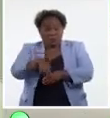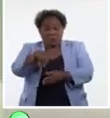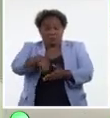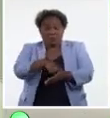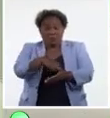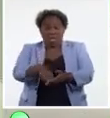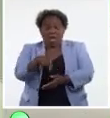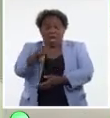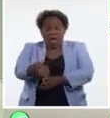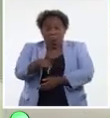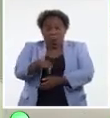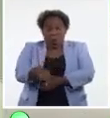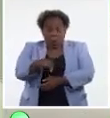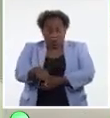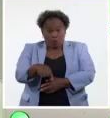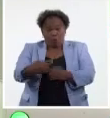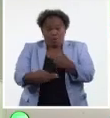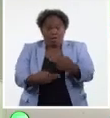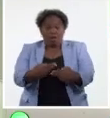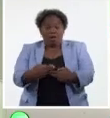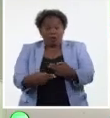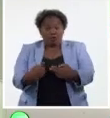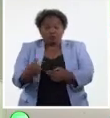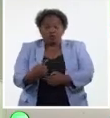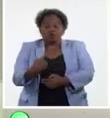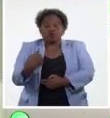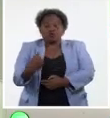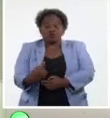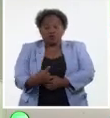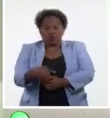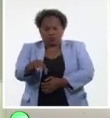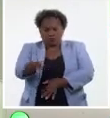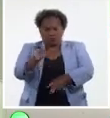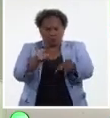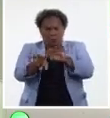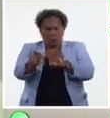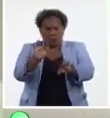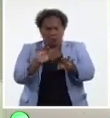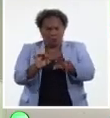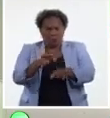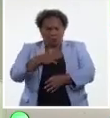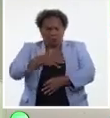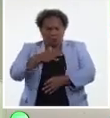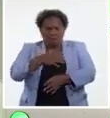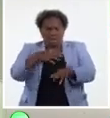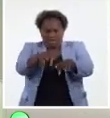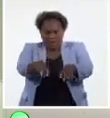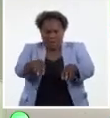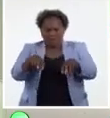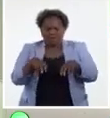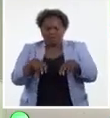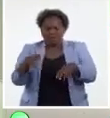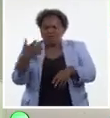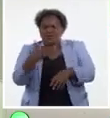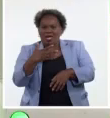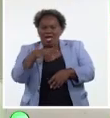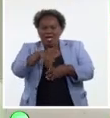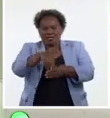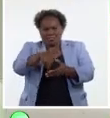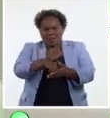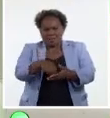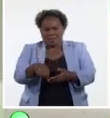vamos a hacer protagonistas en la selección en la elección de nuestro parlamento que eso es lo que va